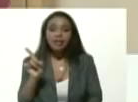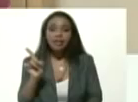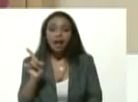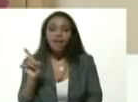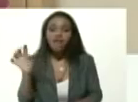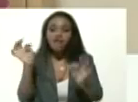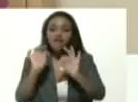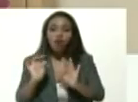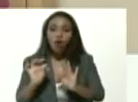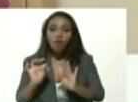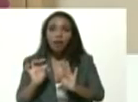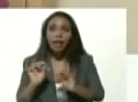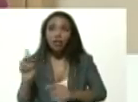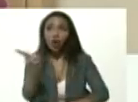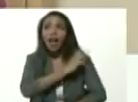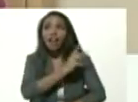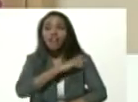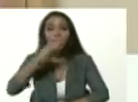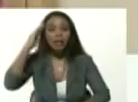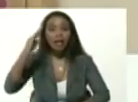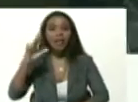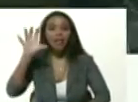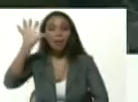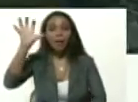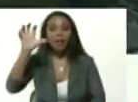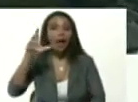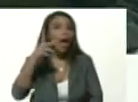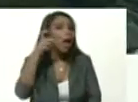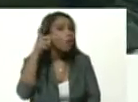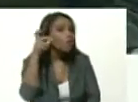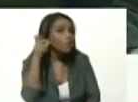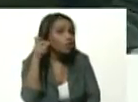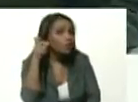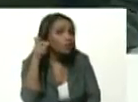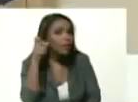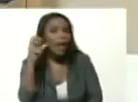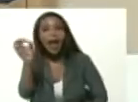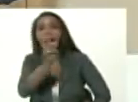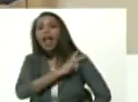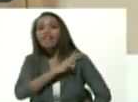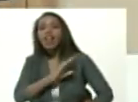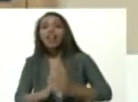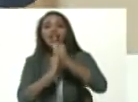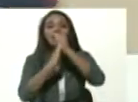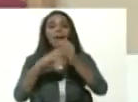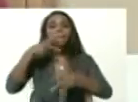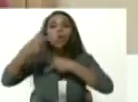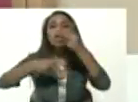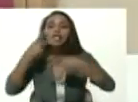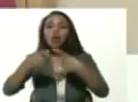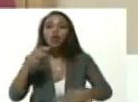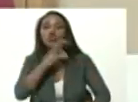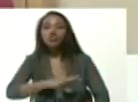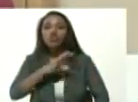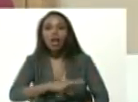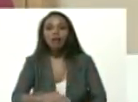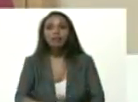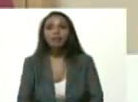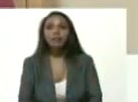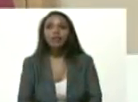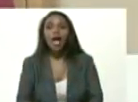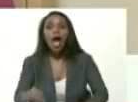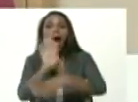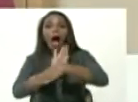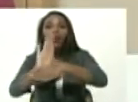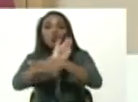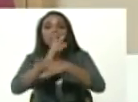toca ocuparnos, jefes militares de la patria, oído. Jefes y líderes políticos y sociales, oído. A cuidar la